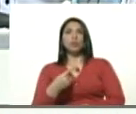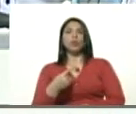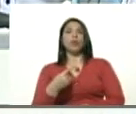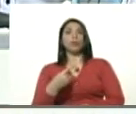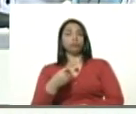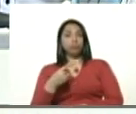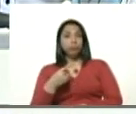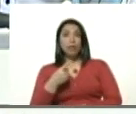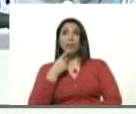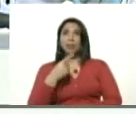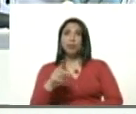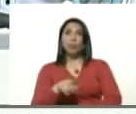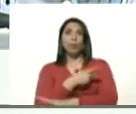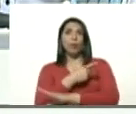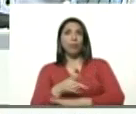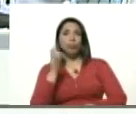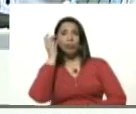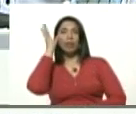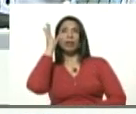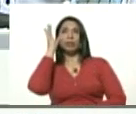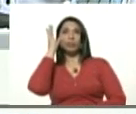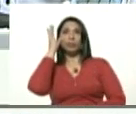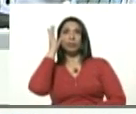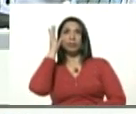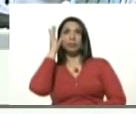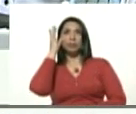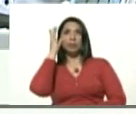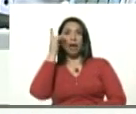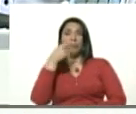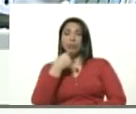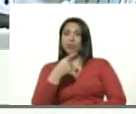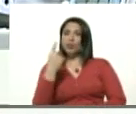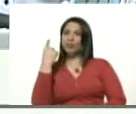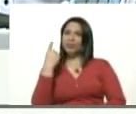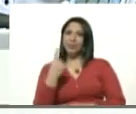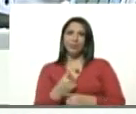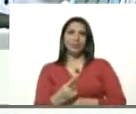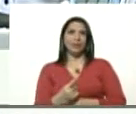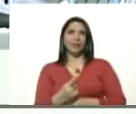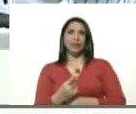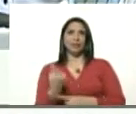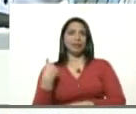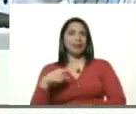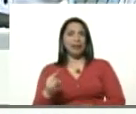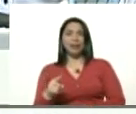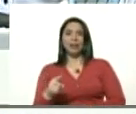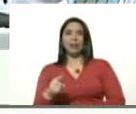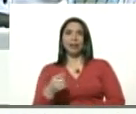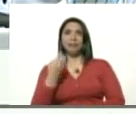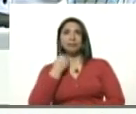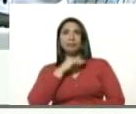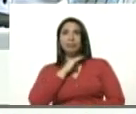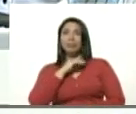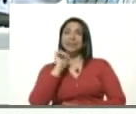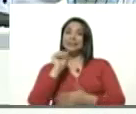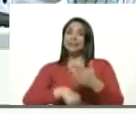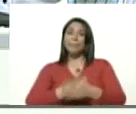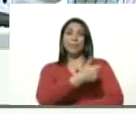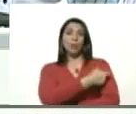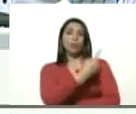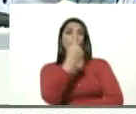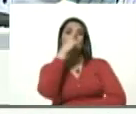creadores, poetas, ha dicho que vamos a tener pandemia por lo menos sin vacuna por un año